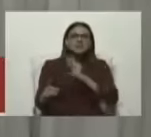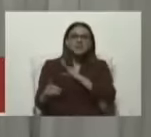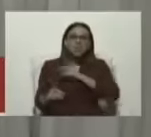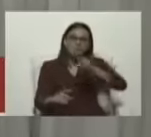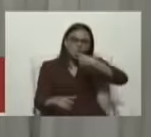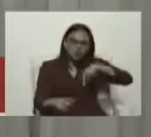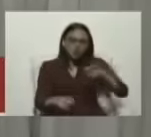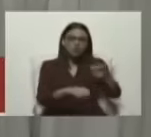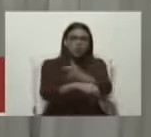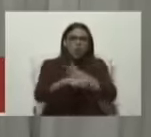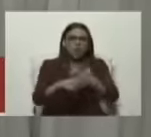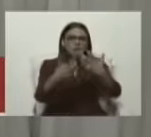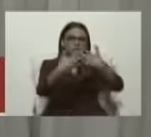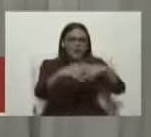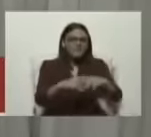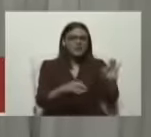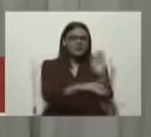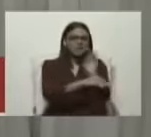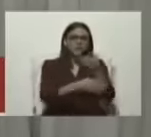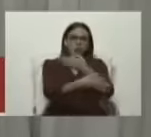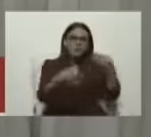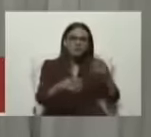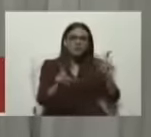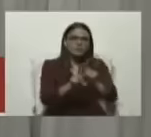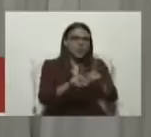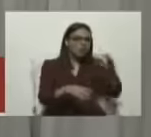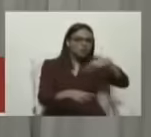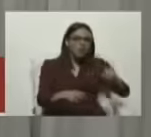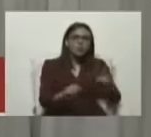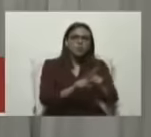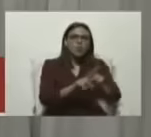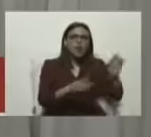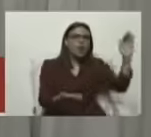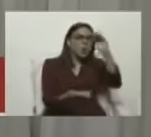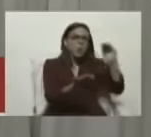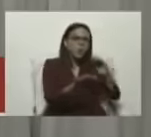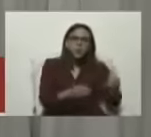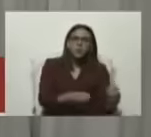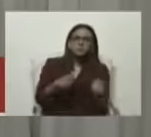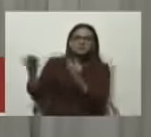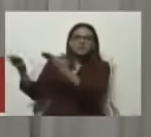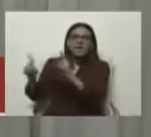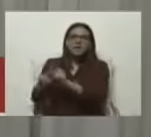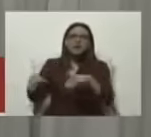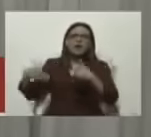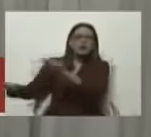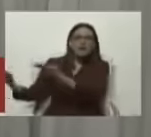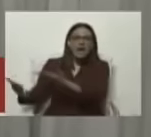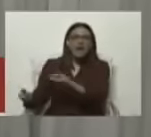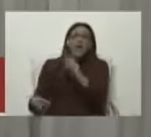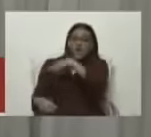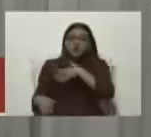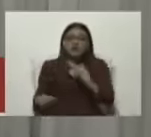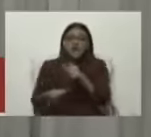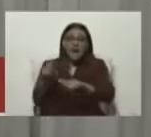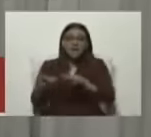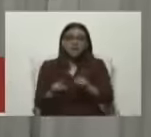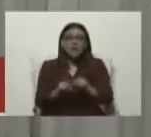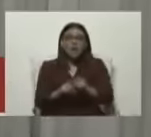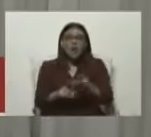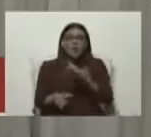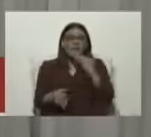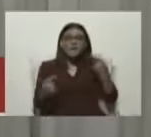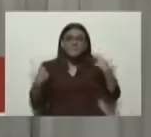productivas, para, no sé, aumentar los salarios,